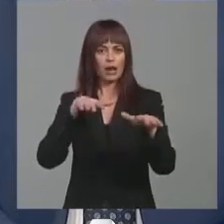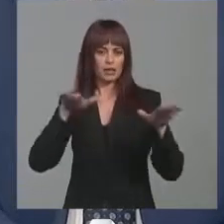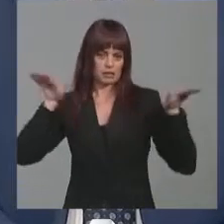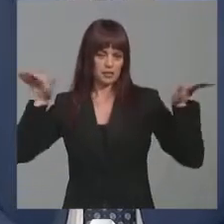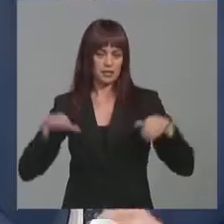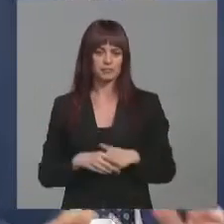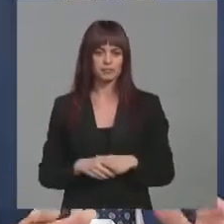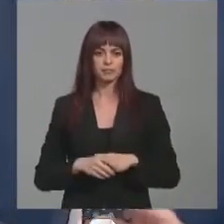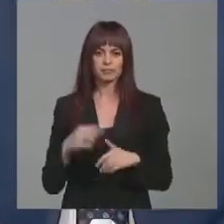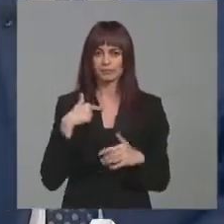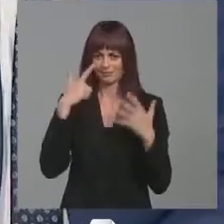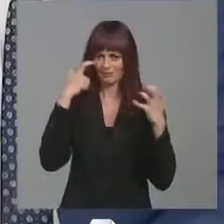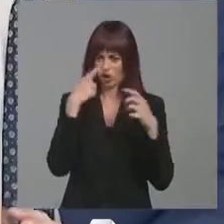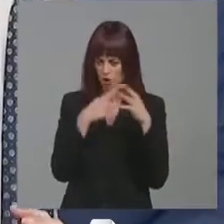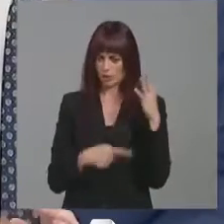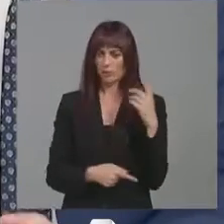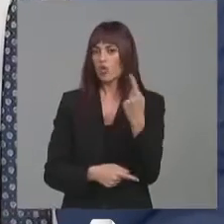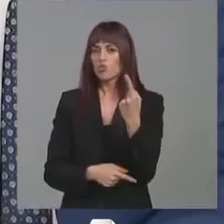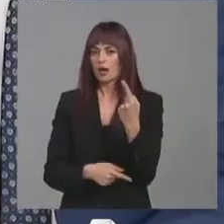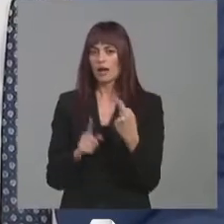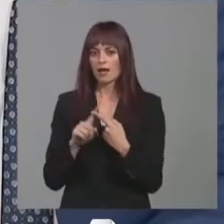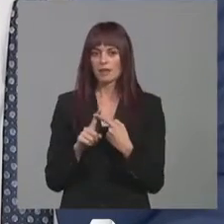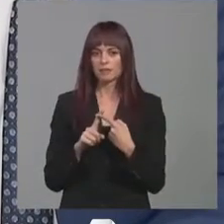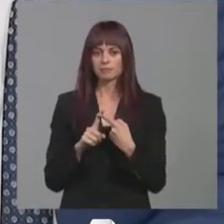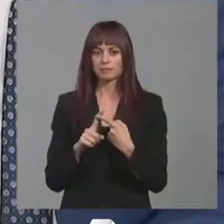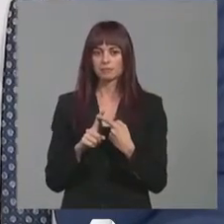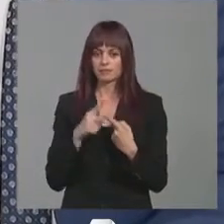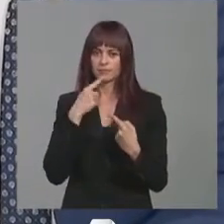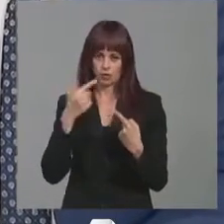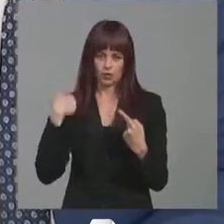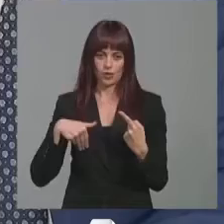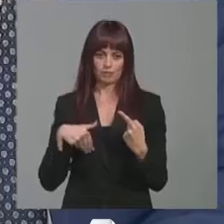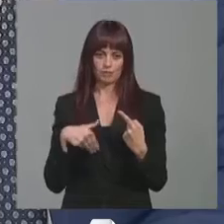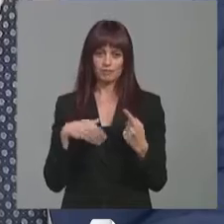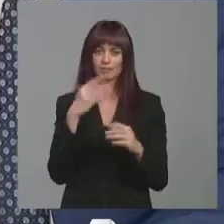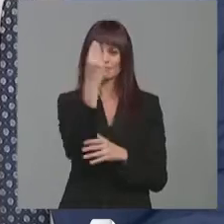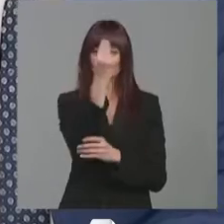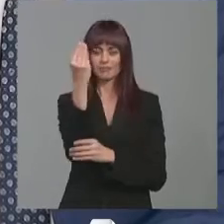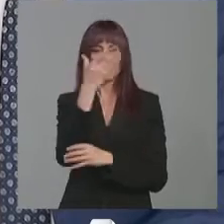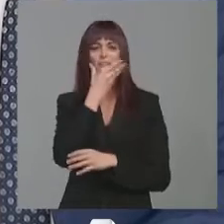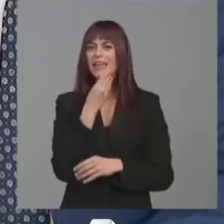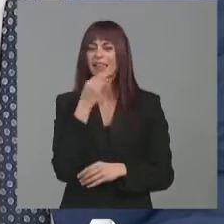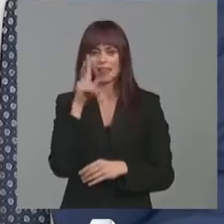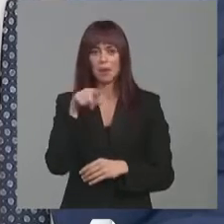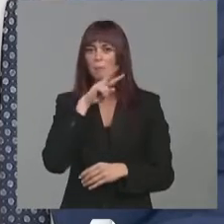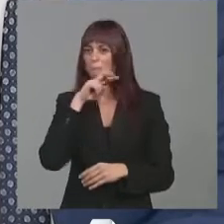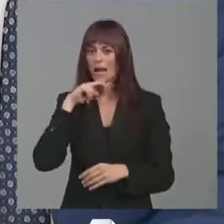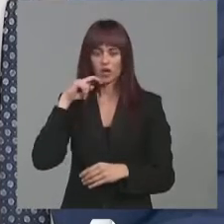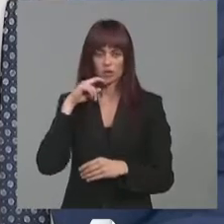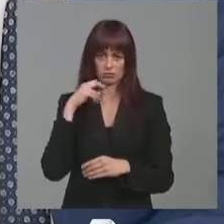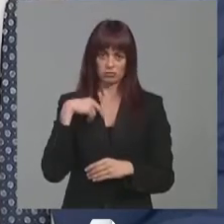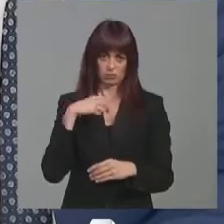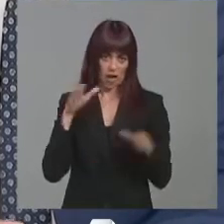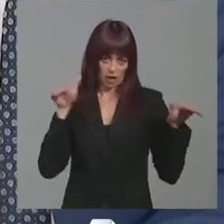destacaría algunas cosas una de ellas ya se ya se lo he trasladado antes la belleza de las imágenes y el valor de las imágenes que hay en el municipio de